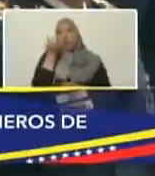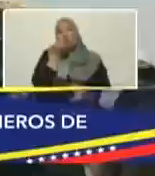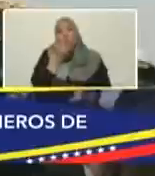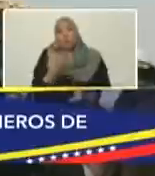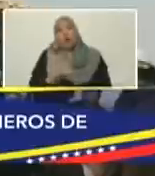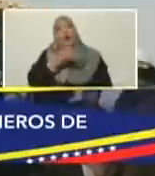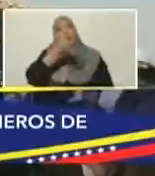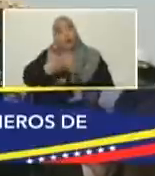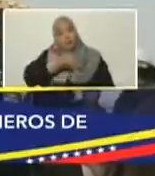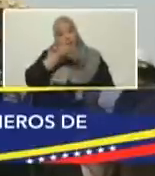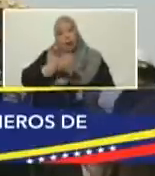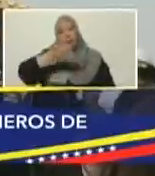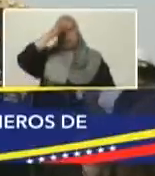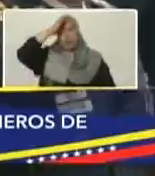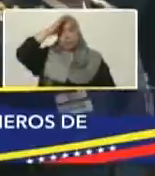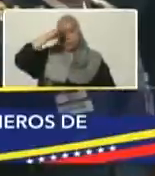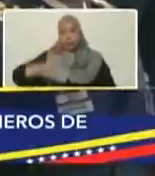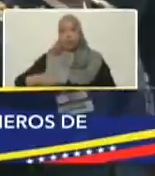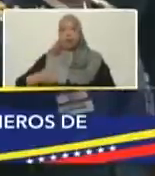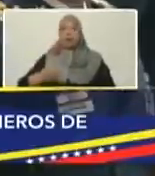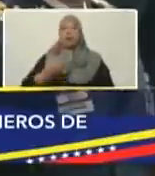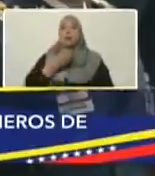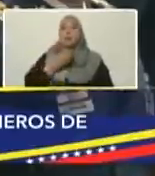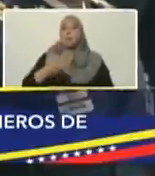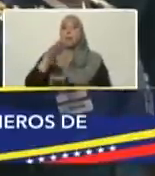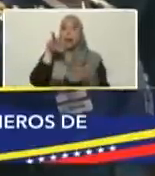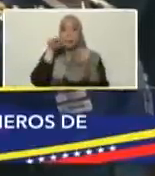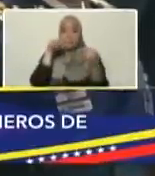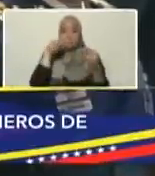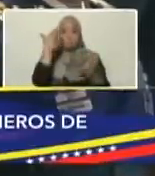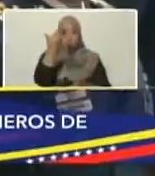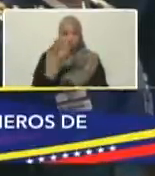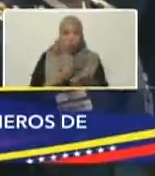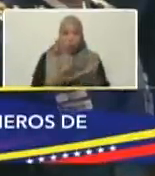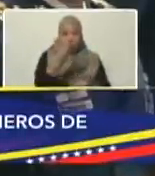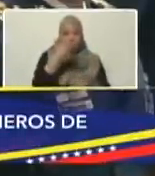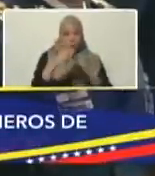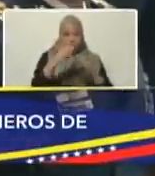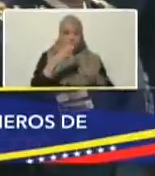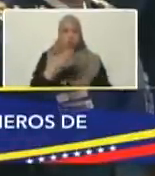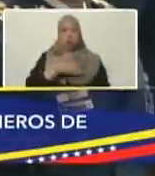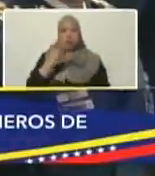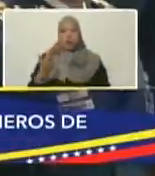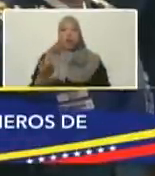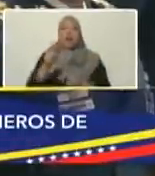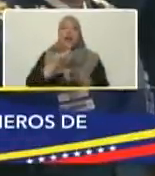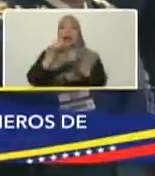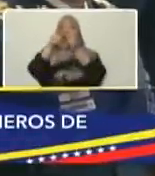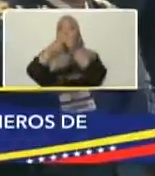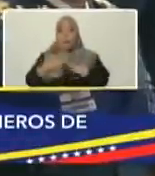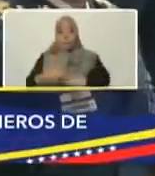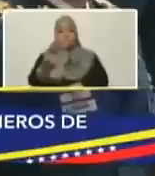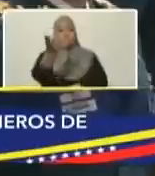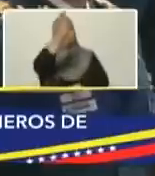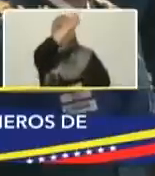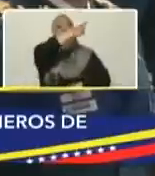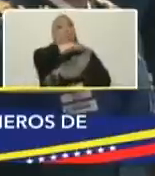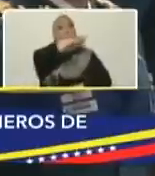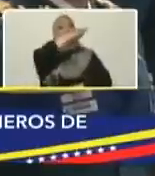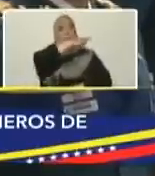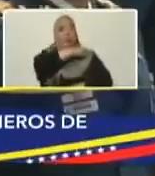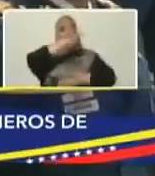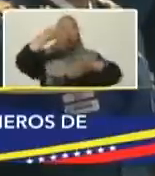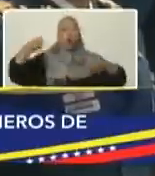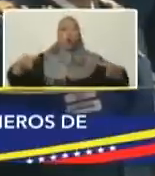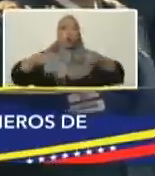tardes. Buenas tardes. Permiso para hablar con usted y adelante. Recibir el grado militar de general de división de